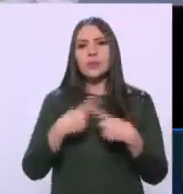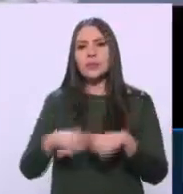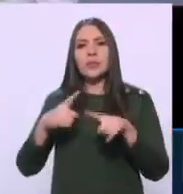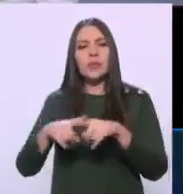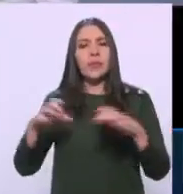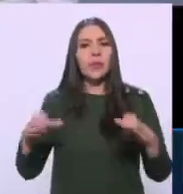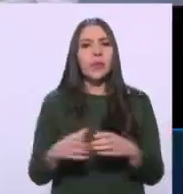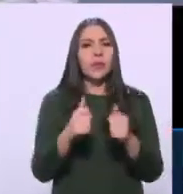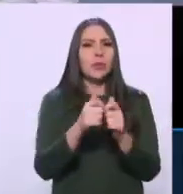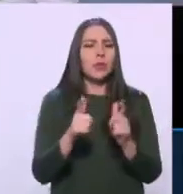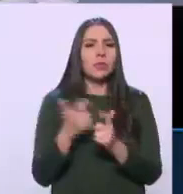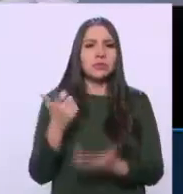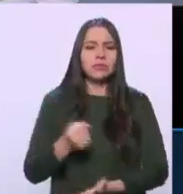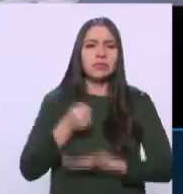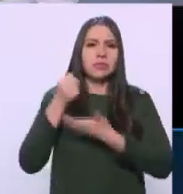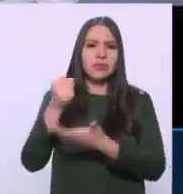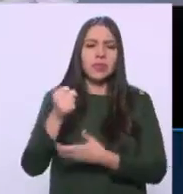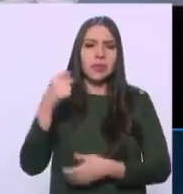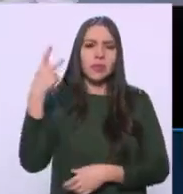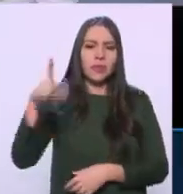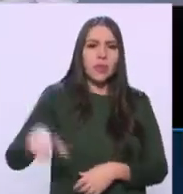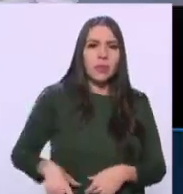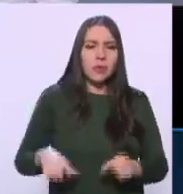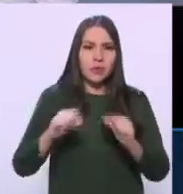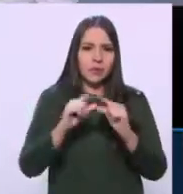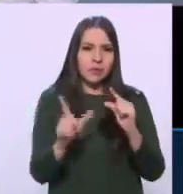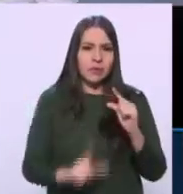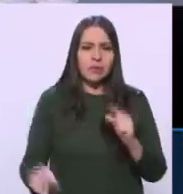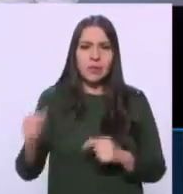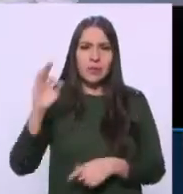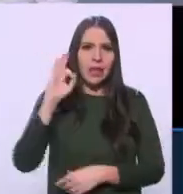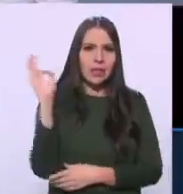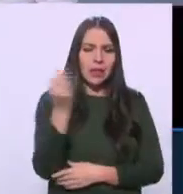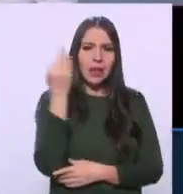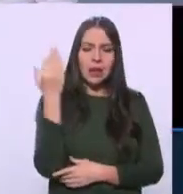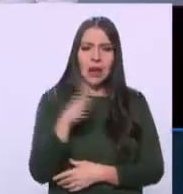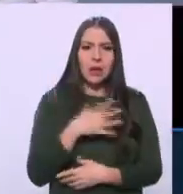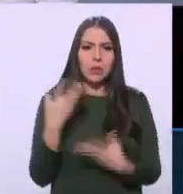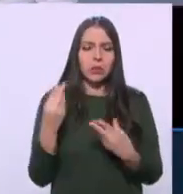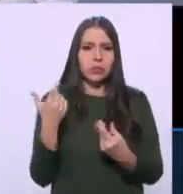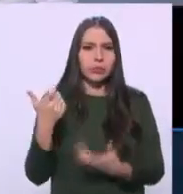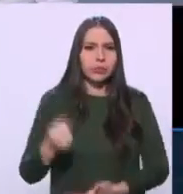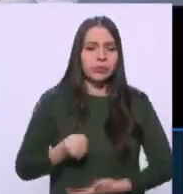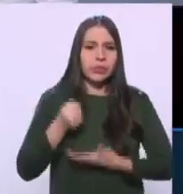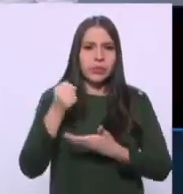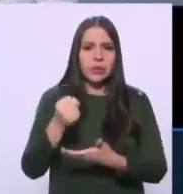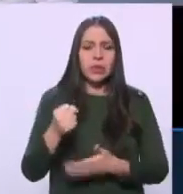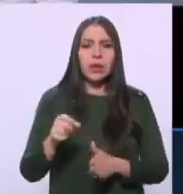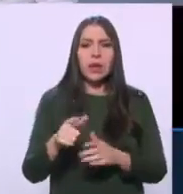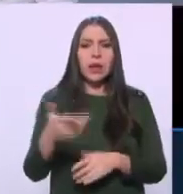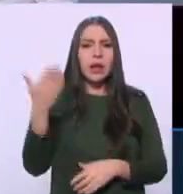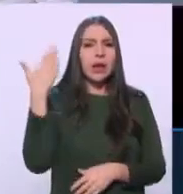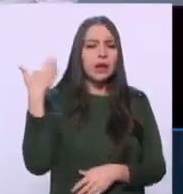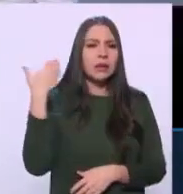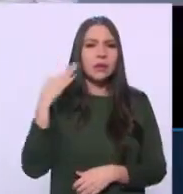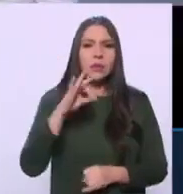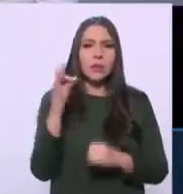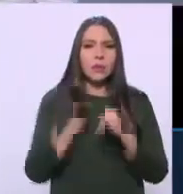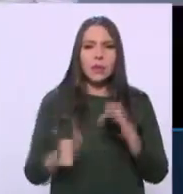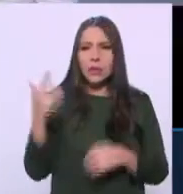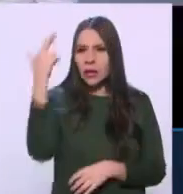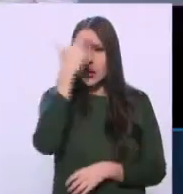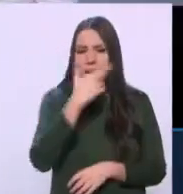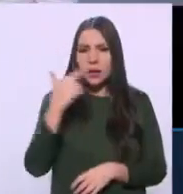federales públicos con un monto que representa una importante cantidad de recursos públicos. De hecho, en el análisis de la última